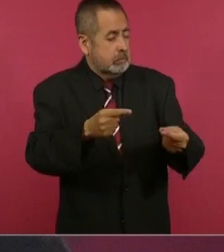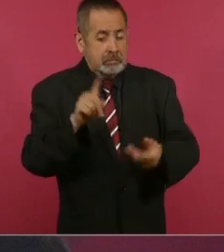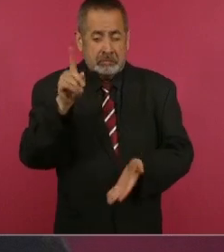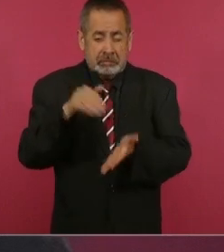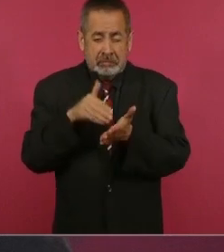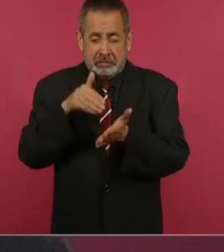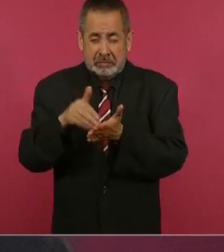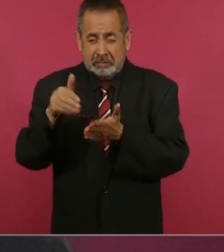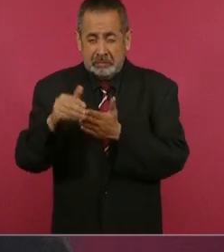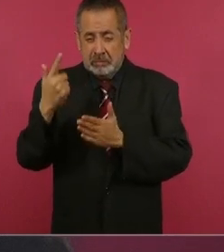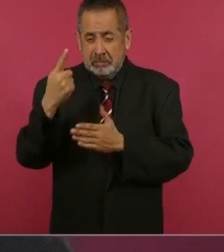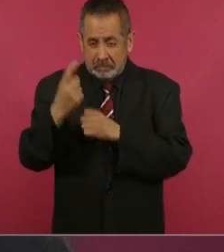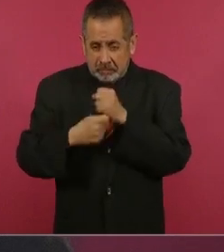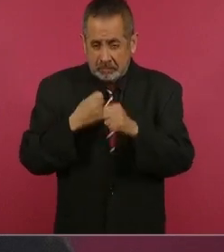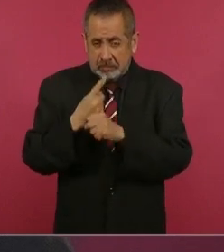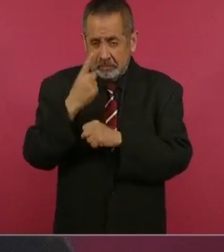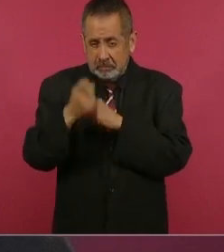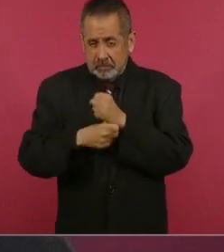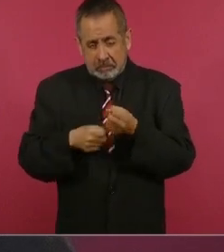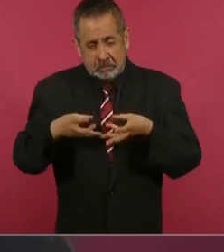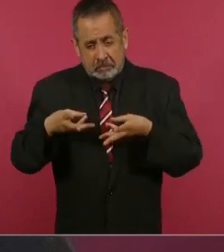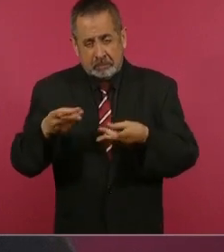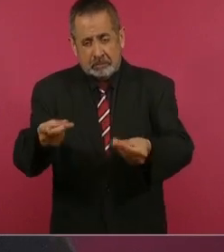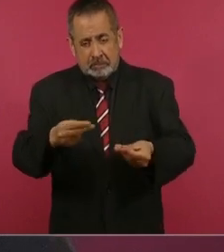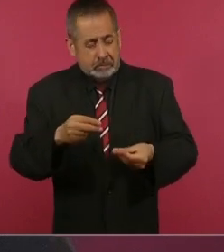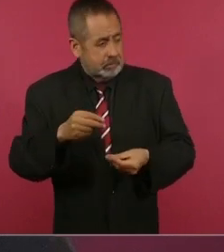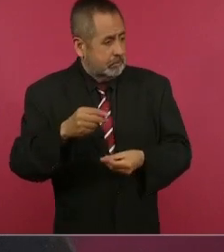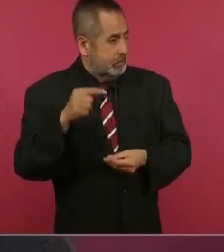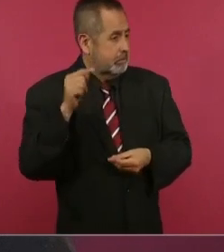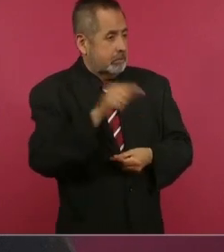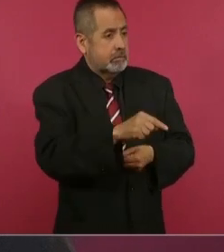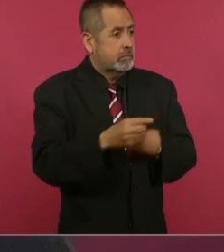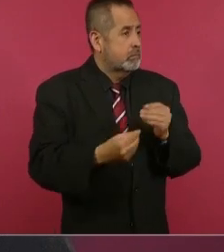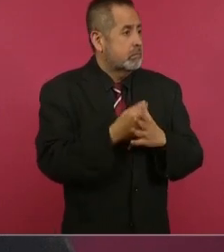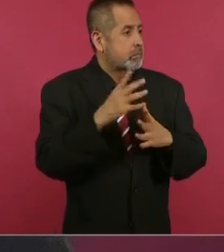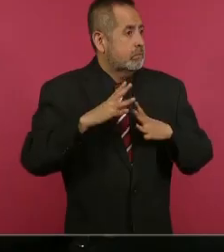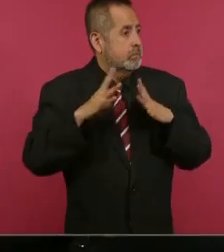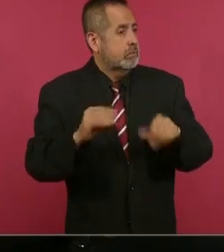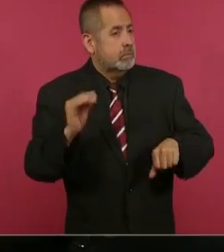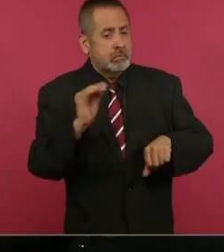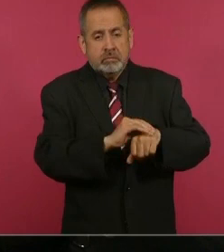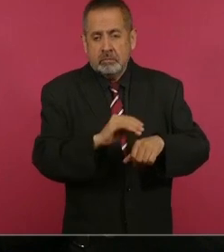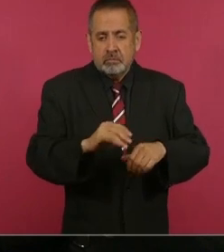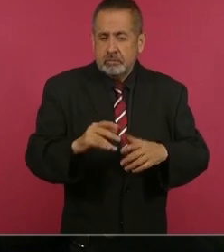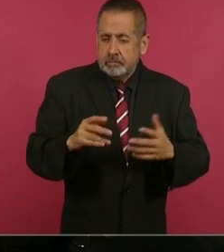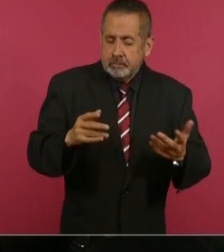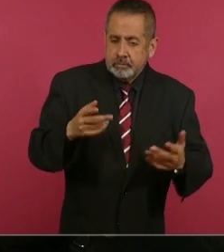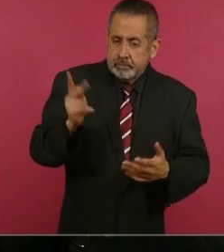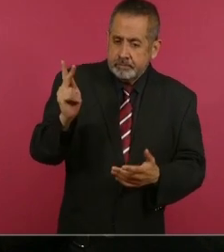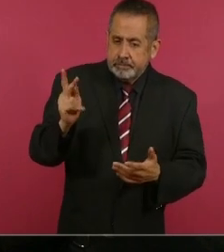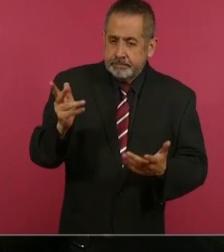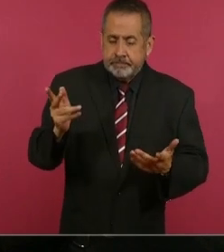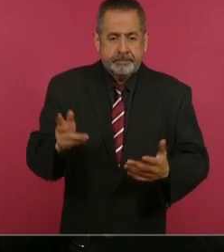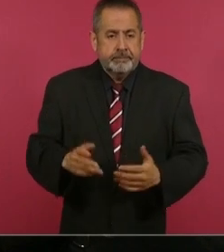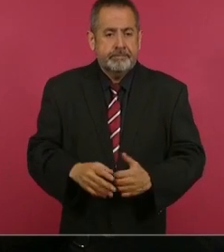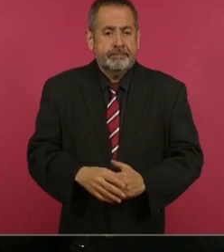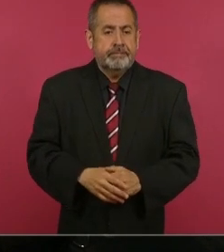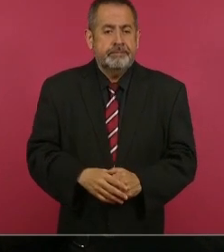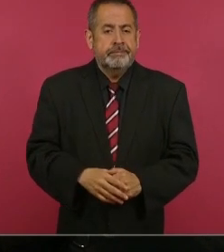1,000,000,000 de pesos cada año. pero